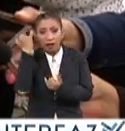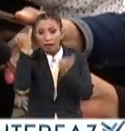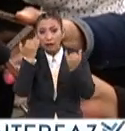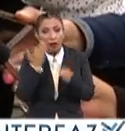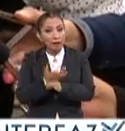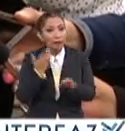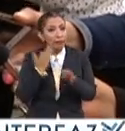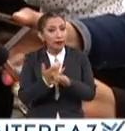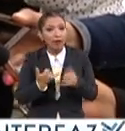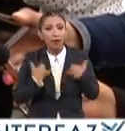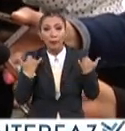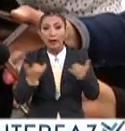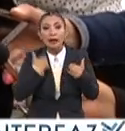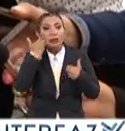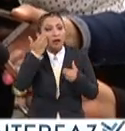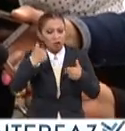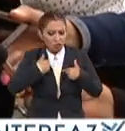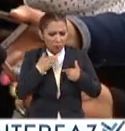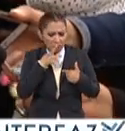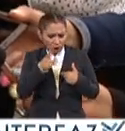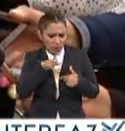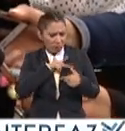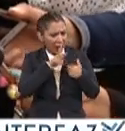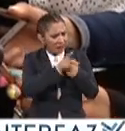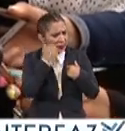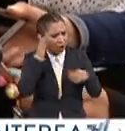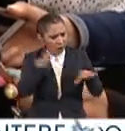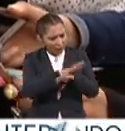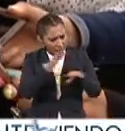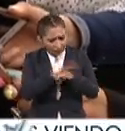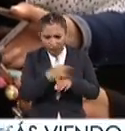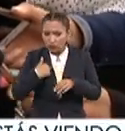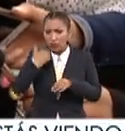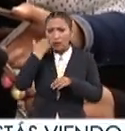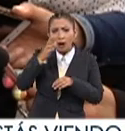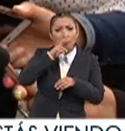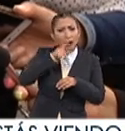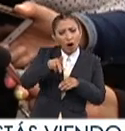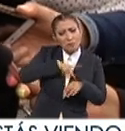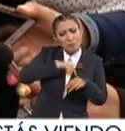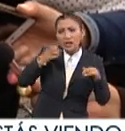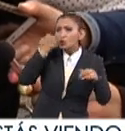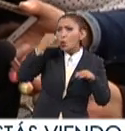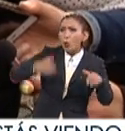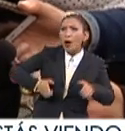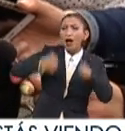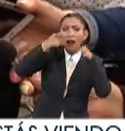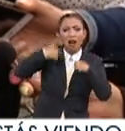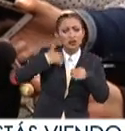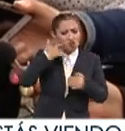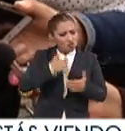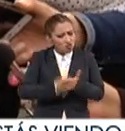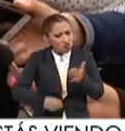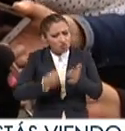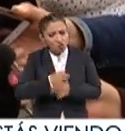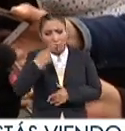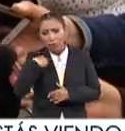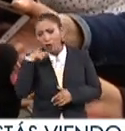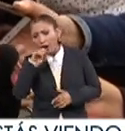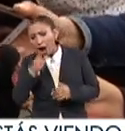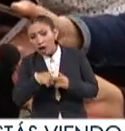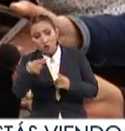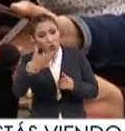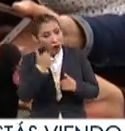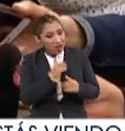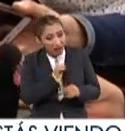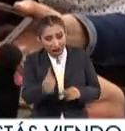que tienen los jóvenes de querer hacer mejor su país, de querer hacer mejor su institución, de luchar por aquellos que